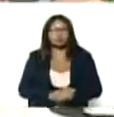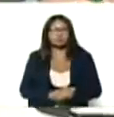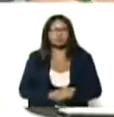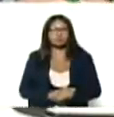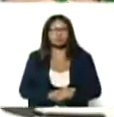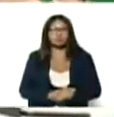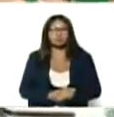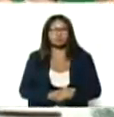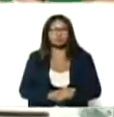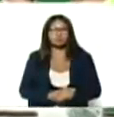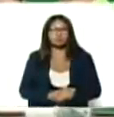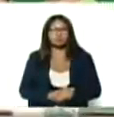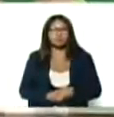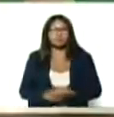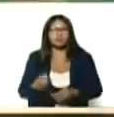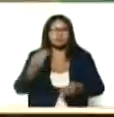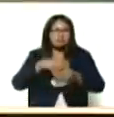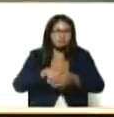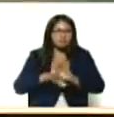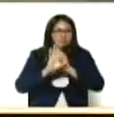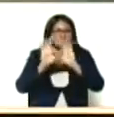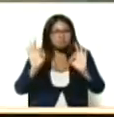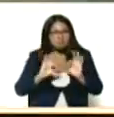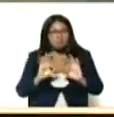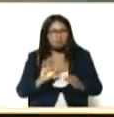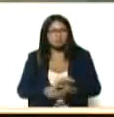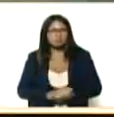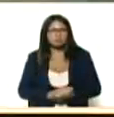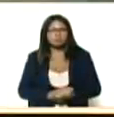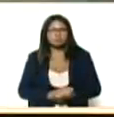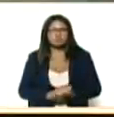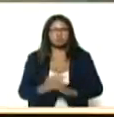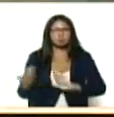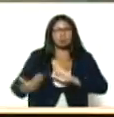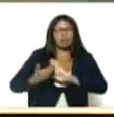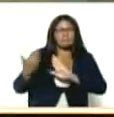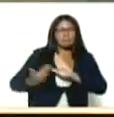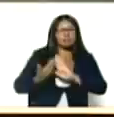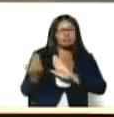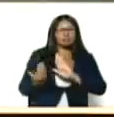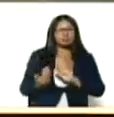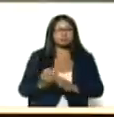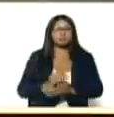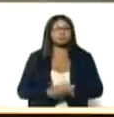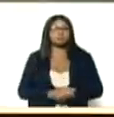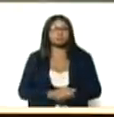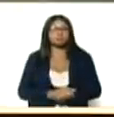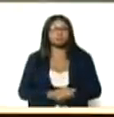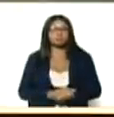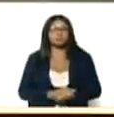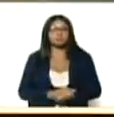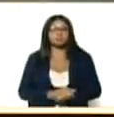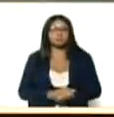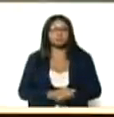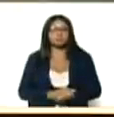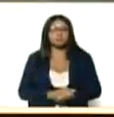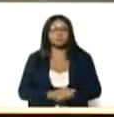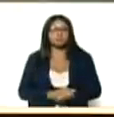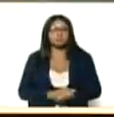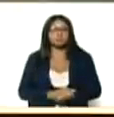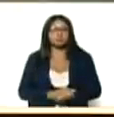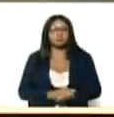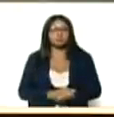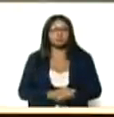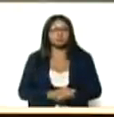con invasiones, ni con amenazas, ni con sanciones, ni con golpes